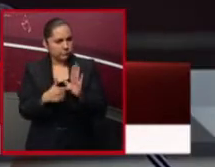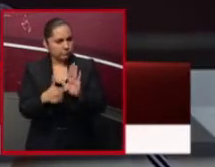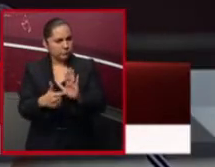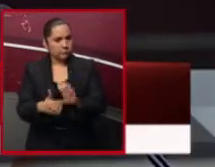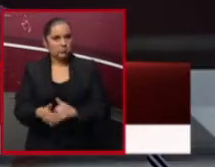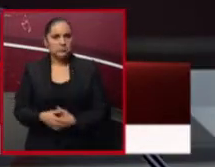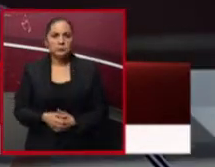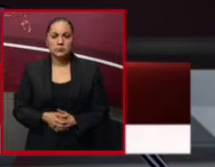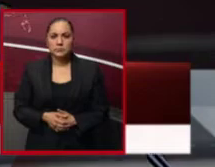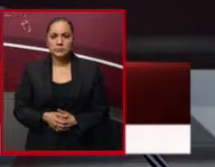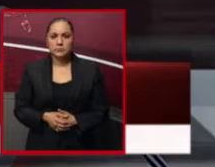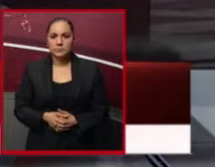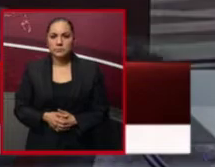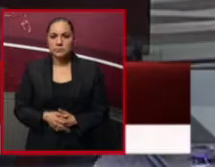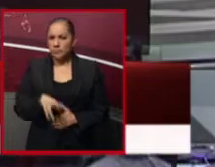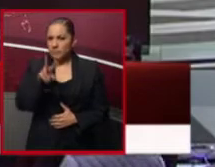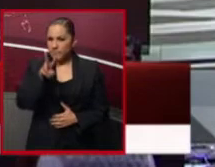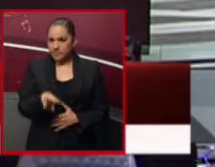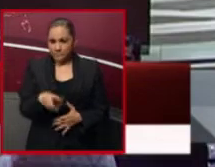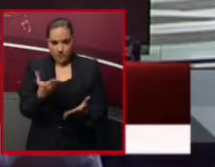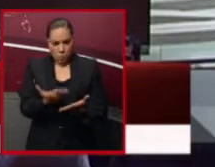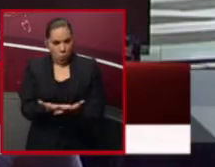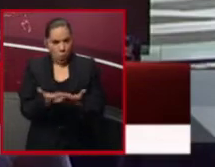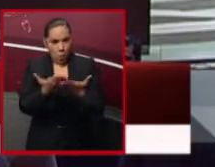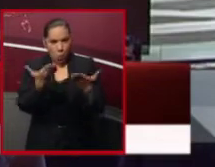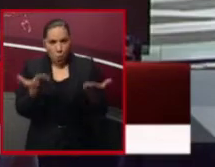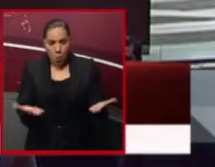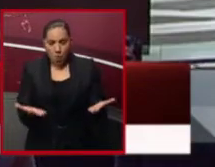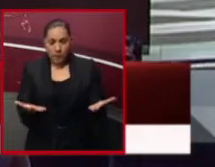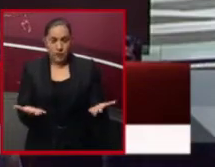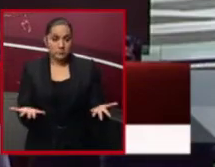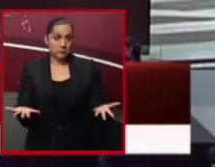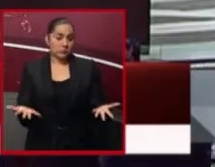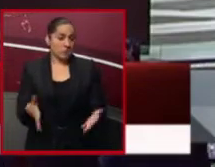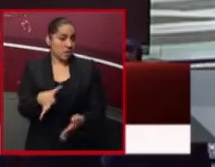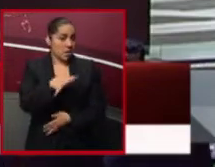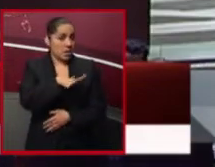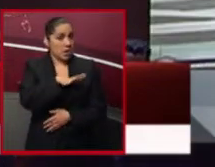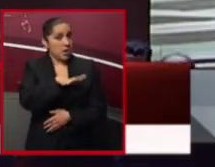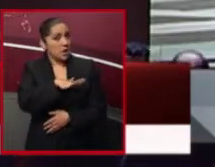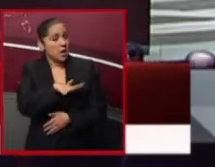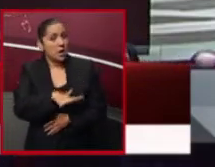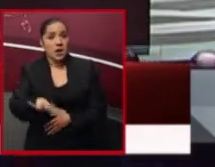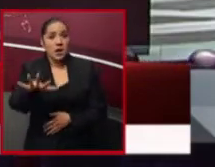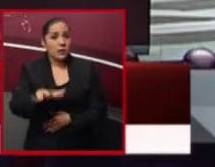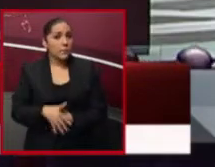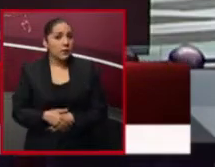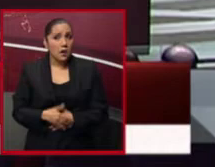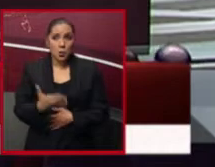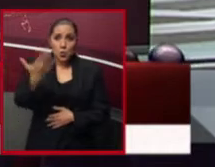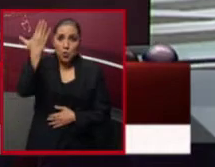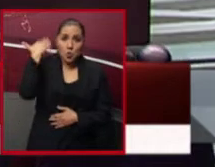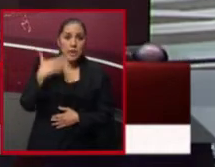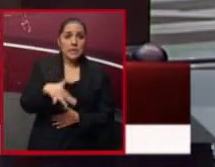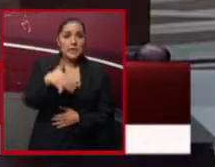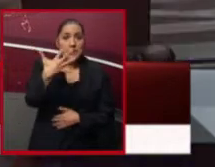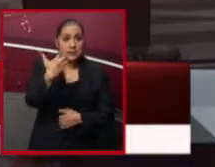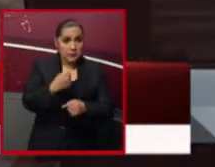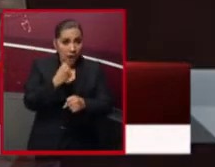Resulta increíble que a más de 15 años de haberse creado el canal del